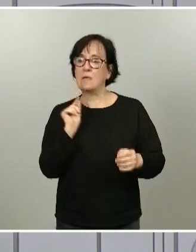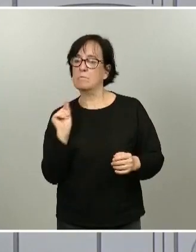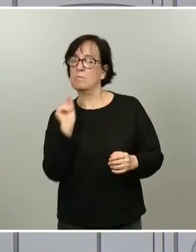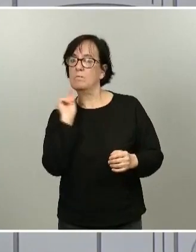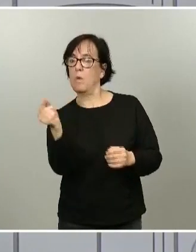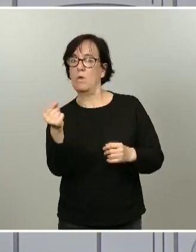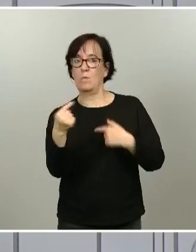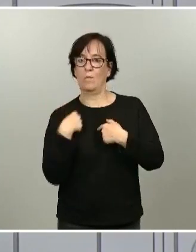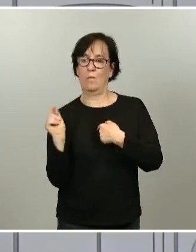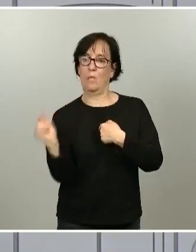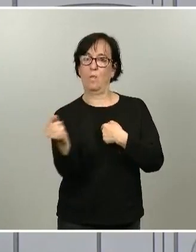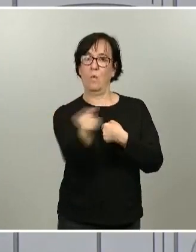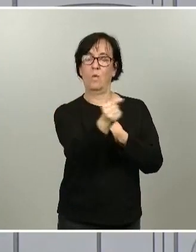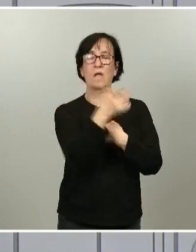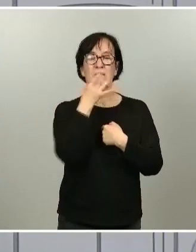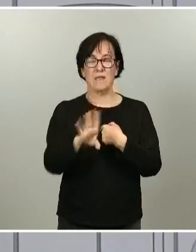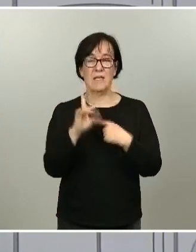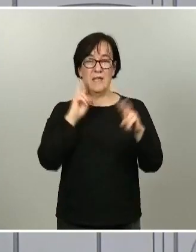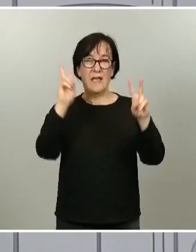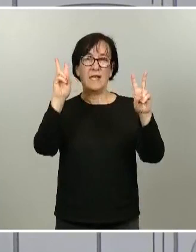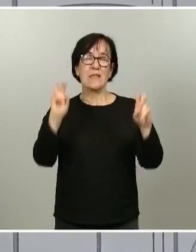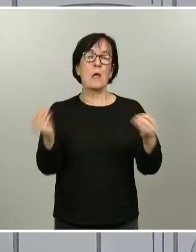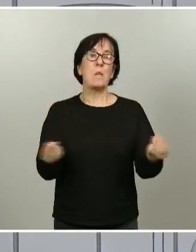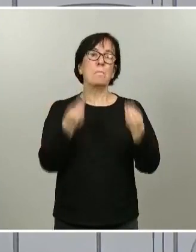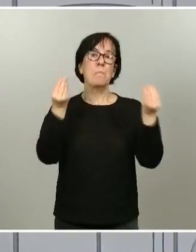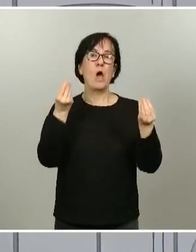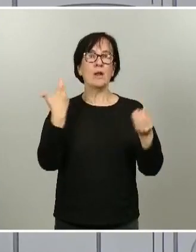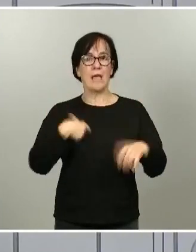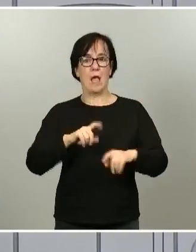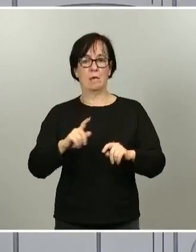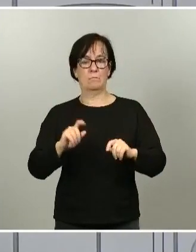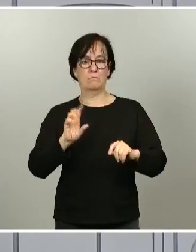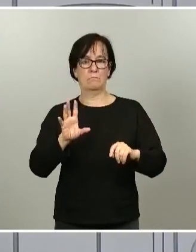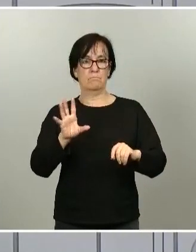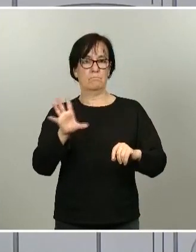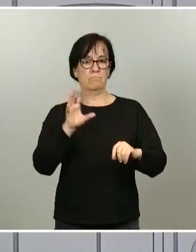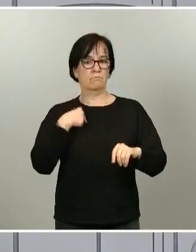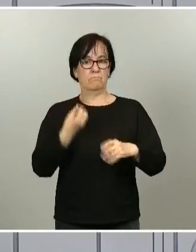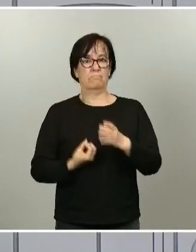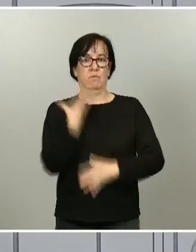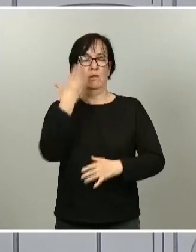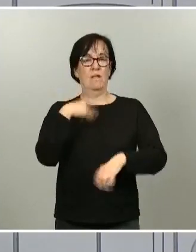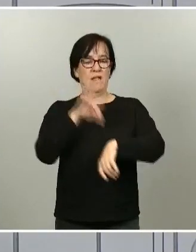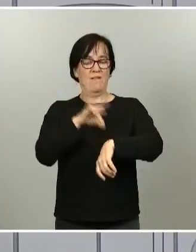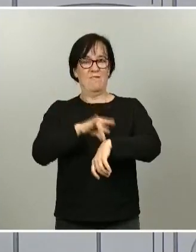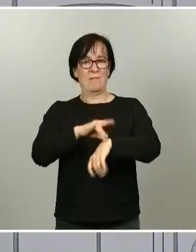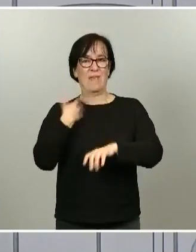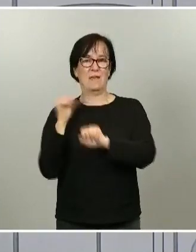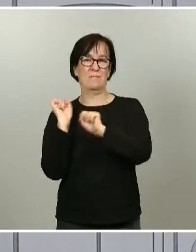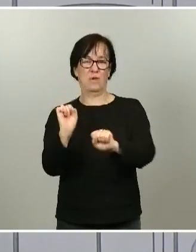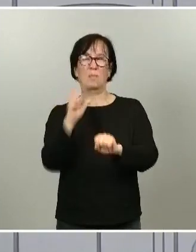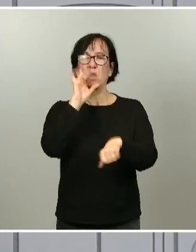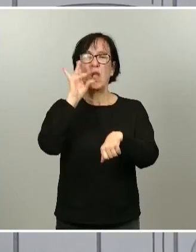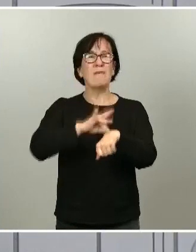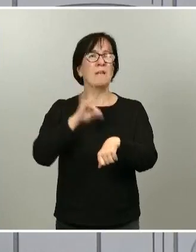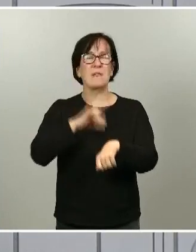Este aspecto de mejor paso la enfermedad y así ya estoy inmunizado, yo creo que en una enfermedad que